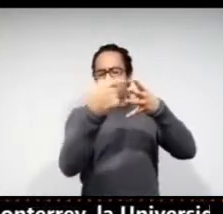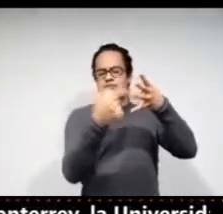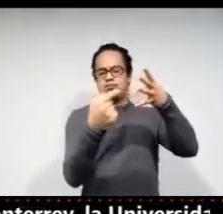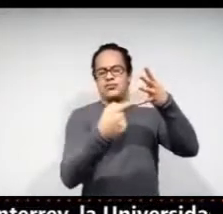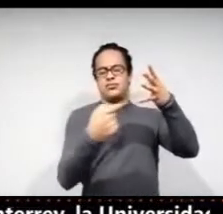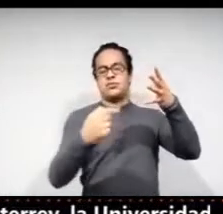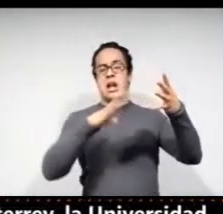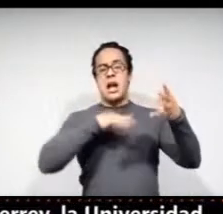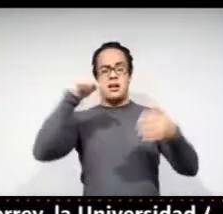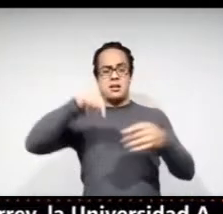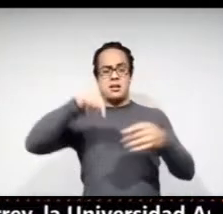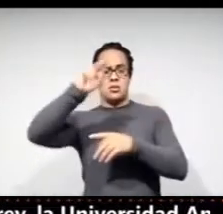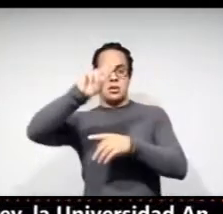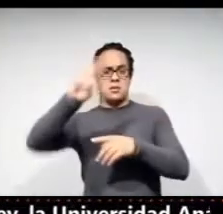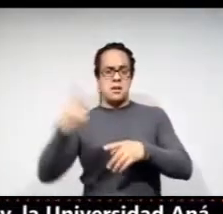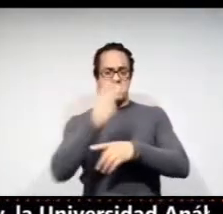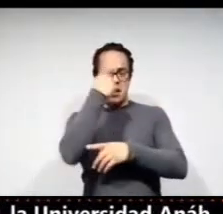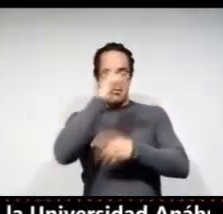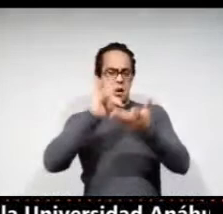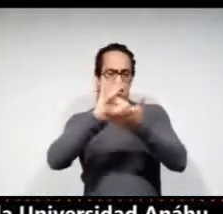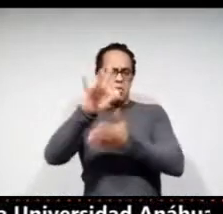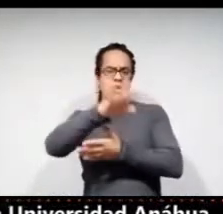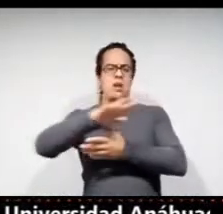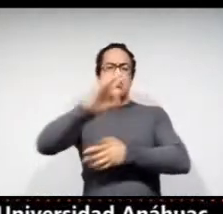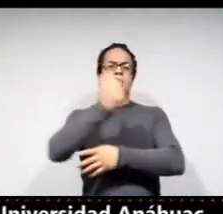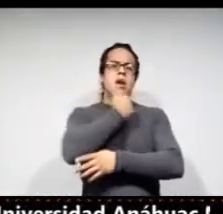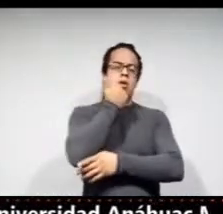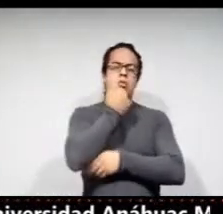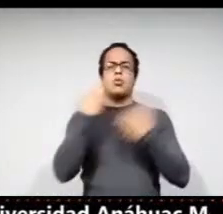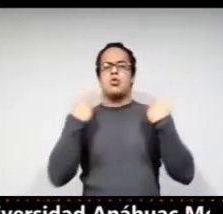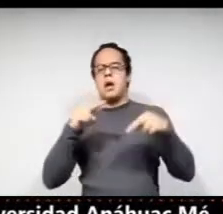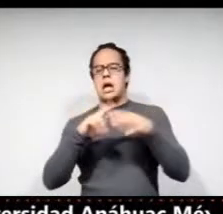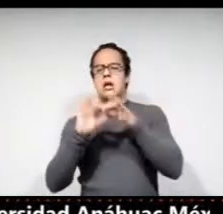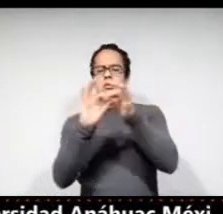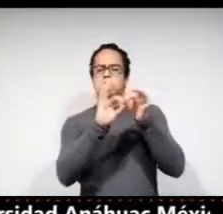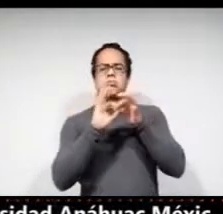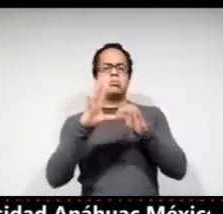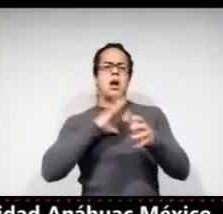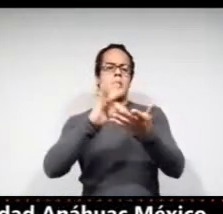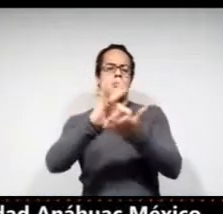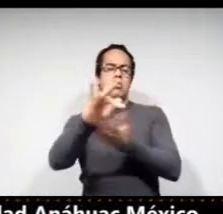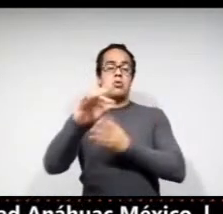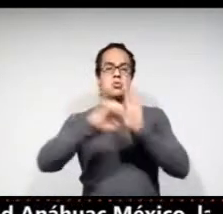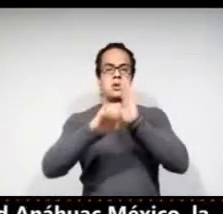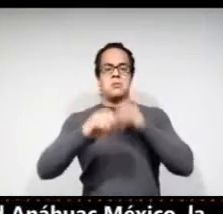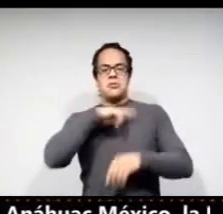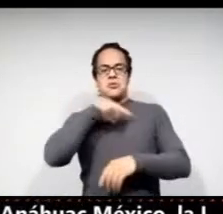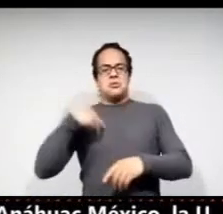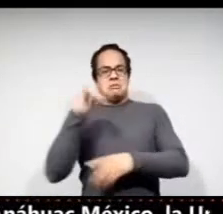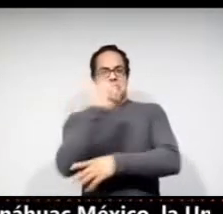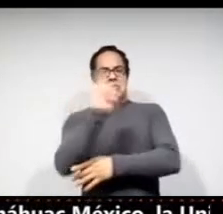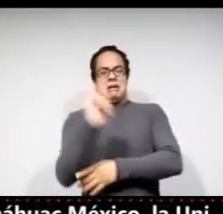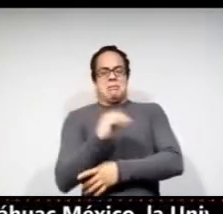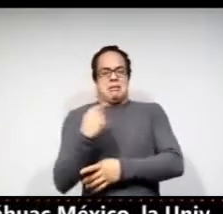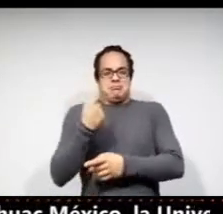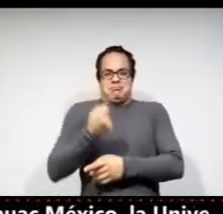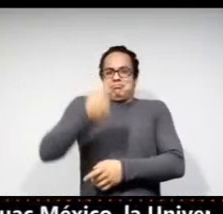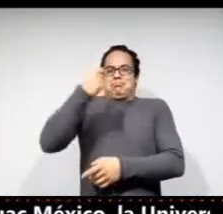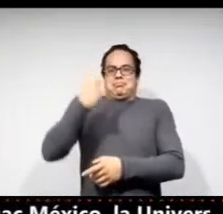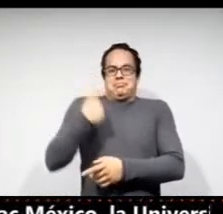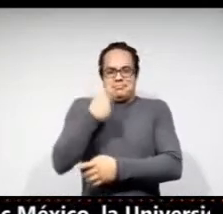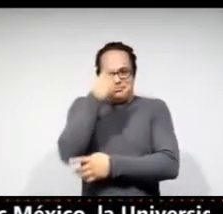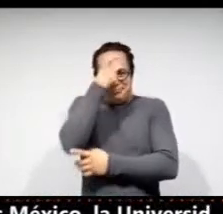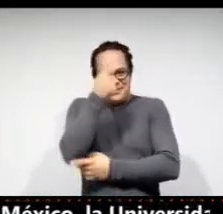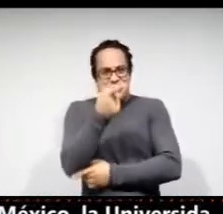la universidad para los estudiantes y para los docentes. Muchos de nosotros no habíamos usado ninguno. Y aquí quisiera puntualizar